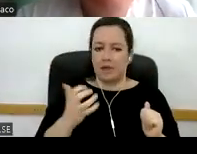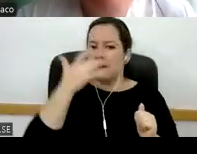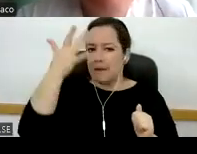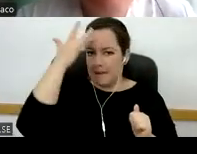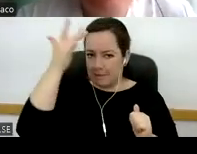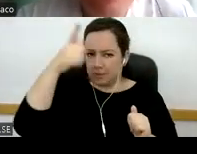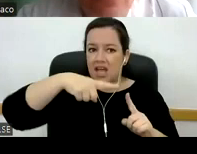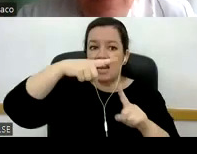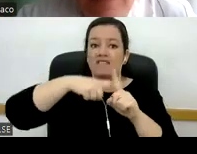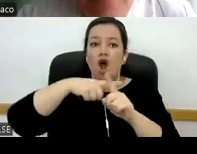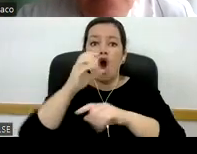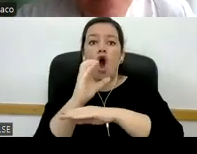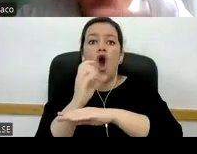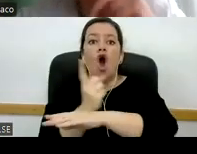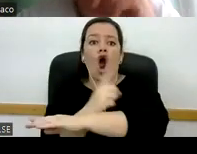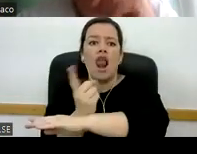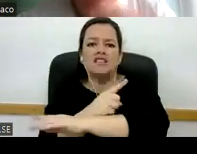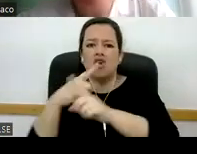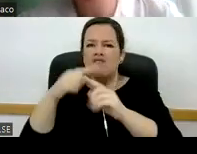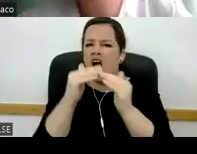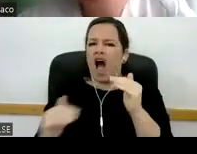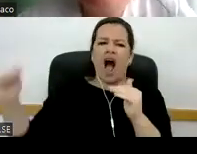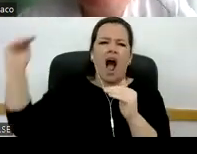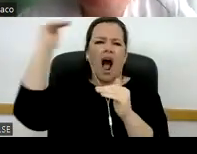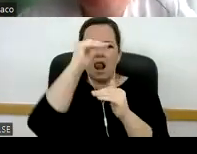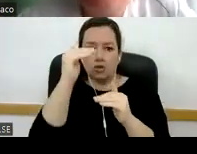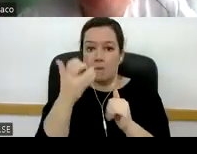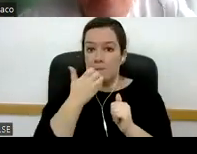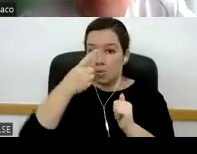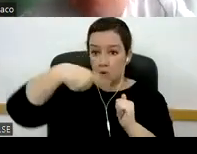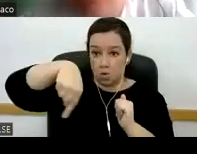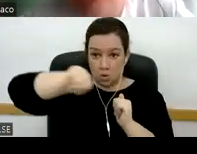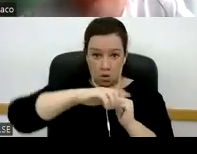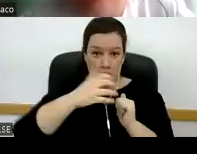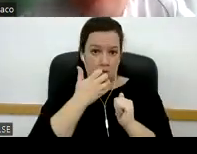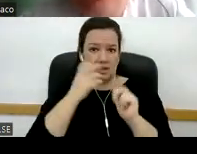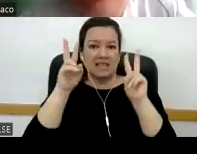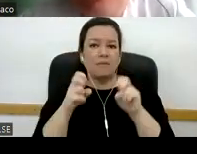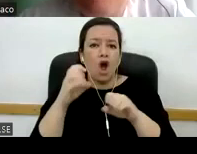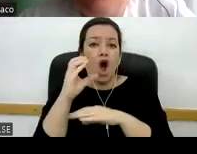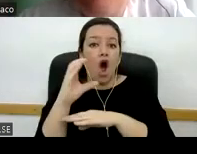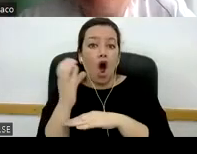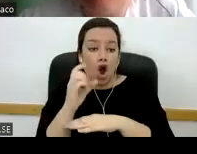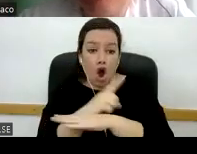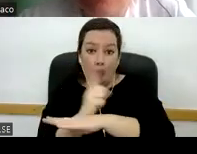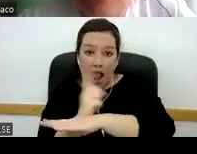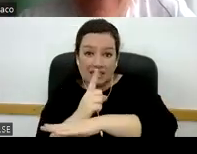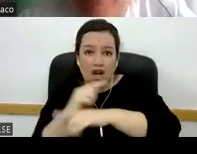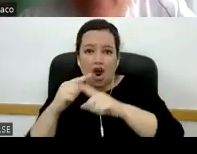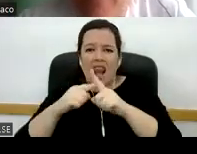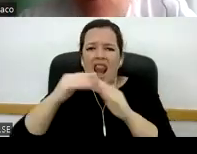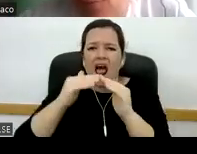tenemos un nivel elevado de colesterol total. En ese caso, si nosotros, es decir, cuando hablamos de un colesterol total elevado, hablamos de un